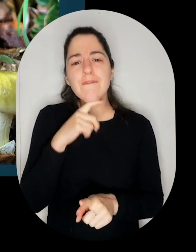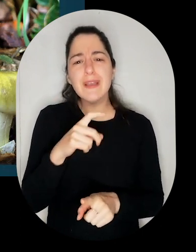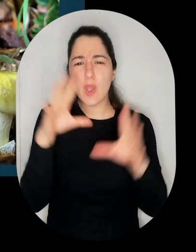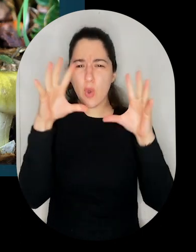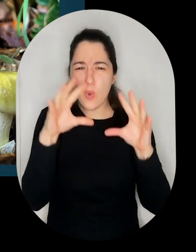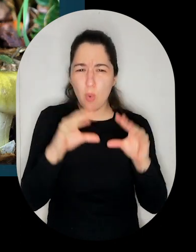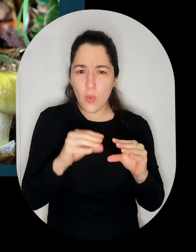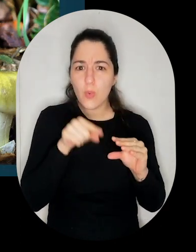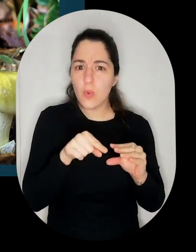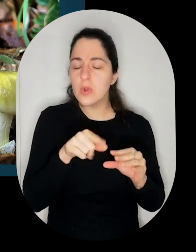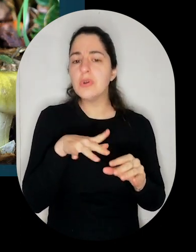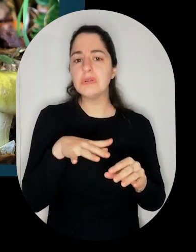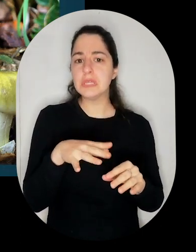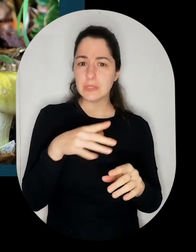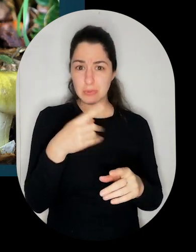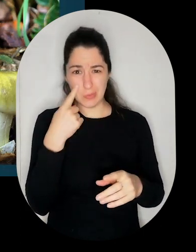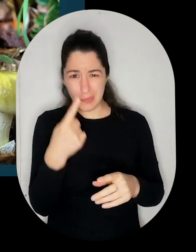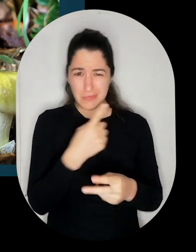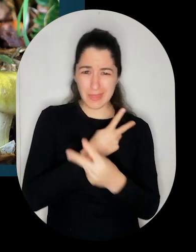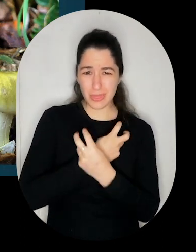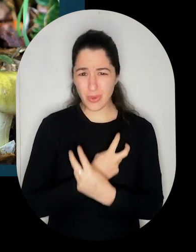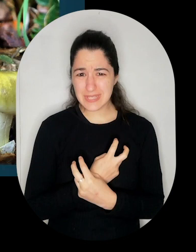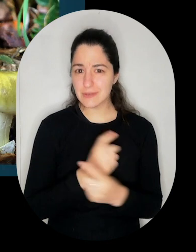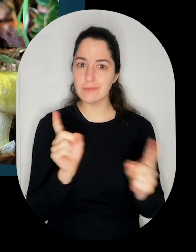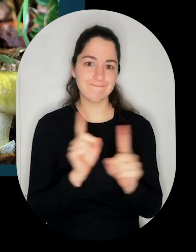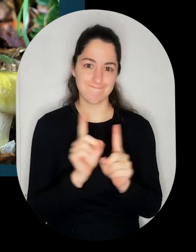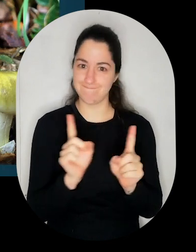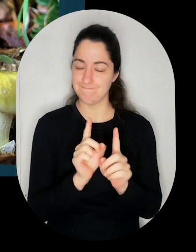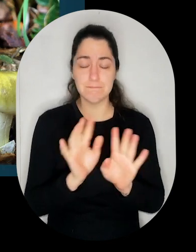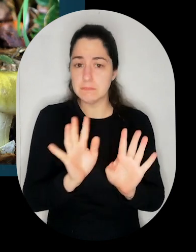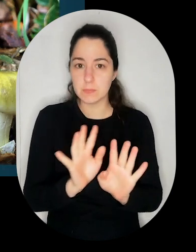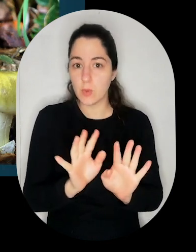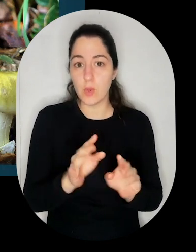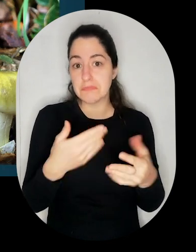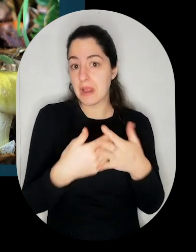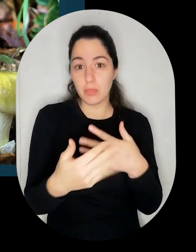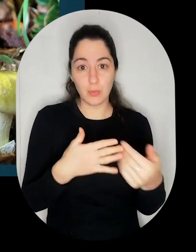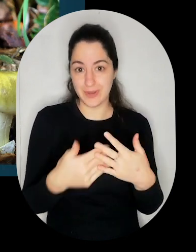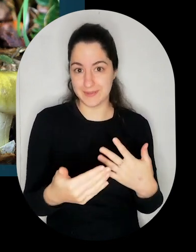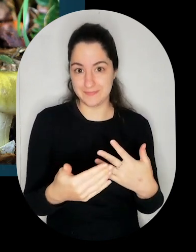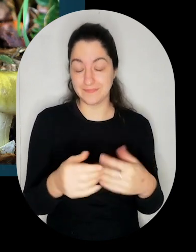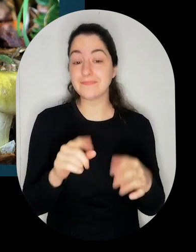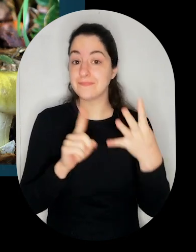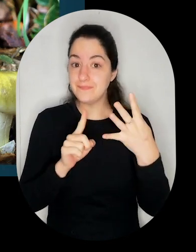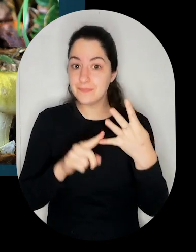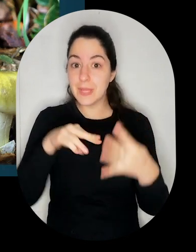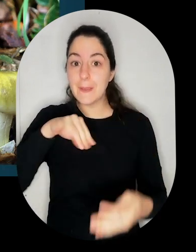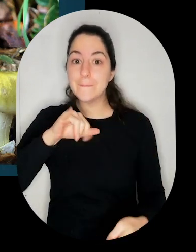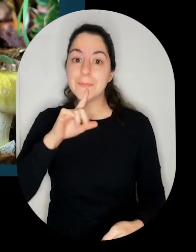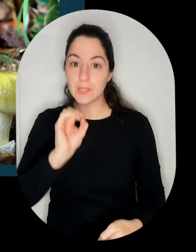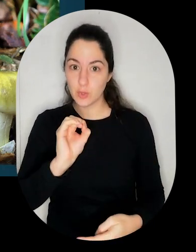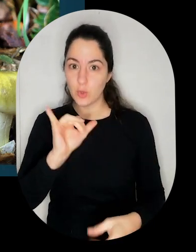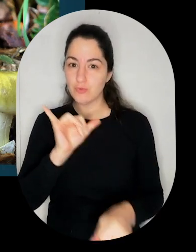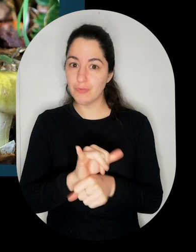negro, y no por ello es tóxico, no es un indicador directo. Existe también el mito de que si cuando estamos cocinando un